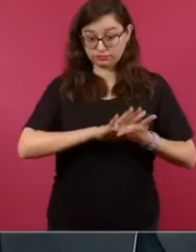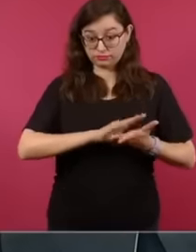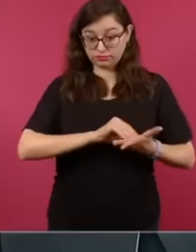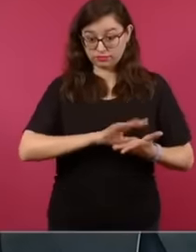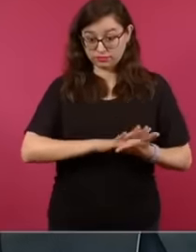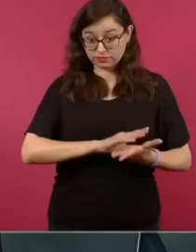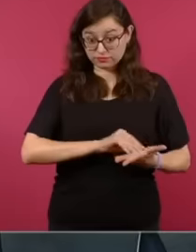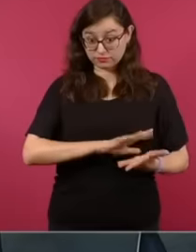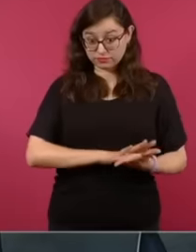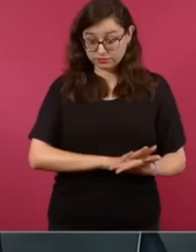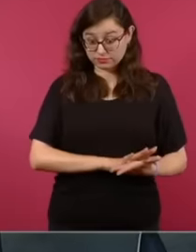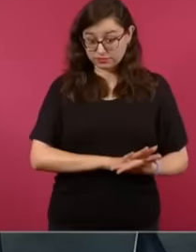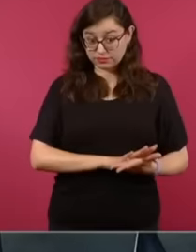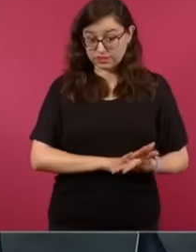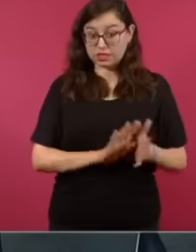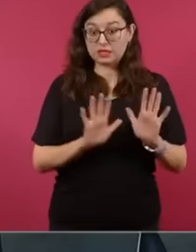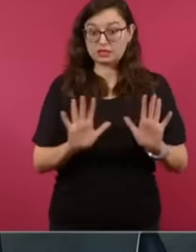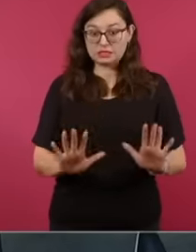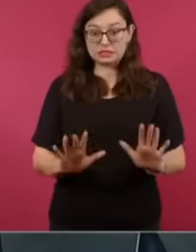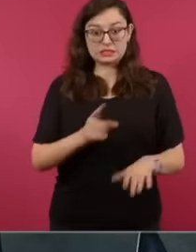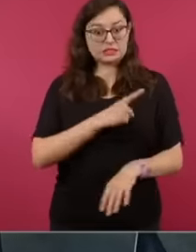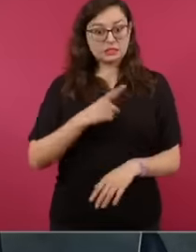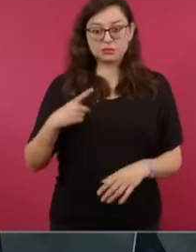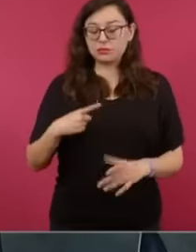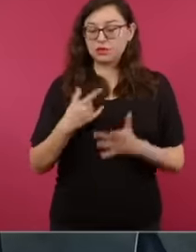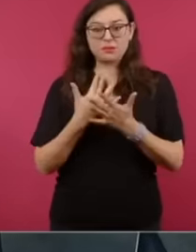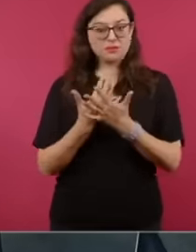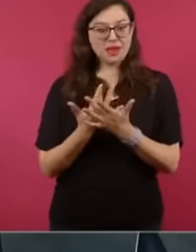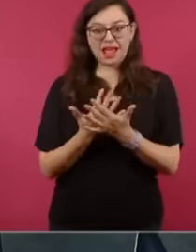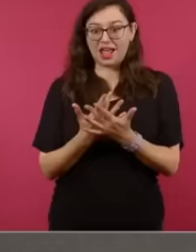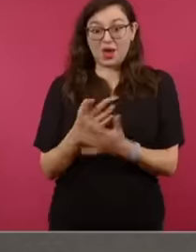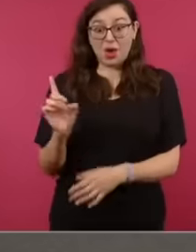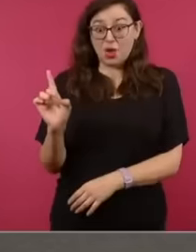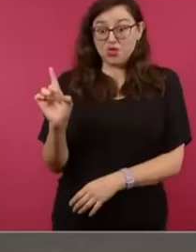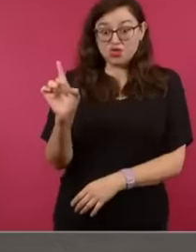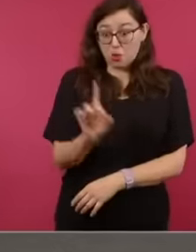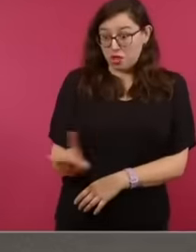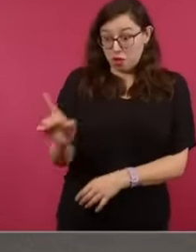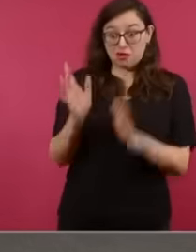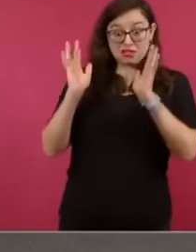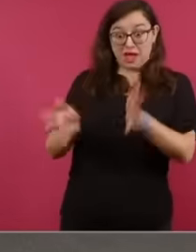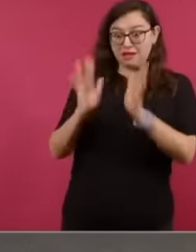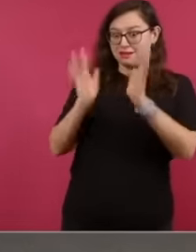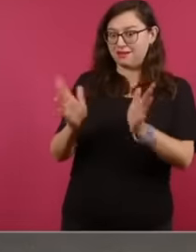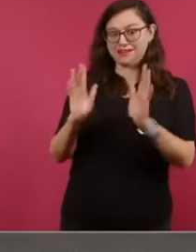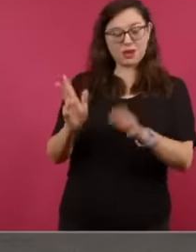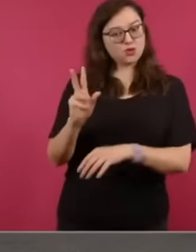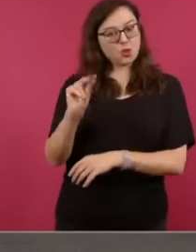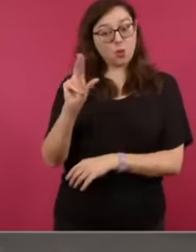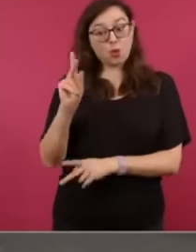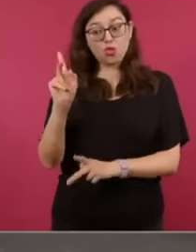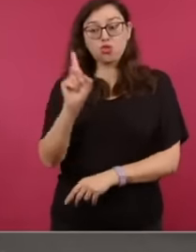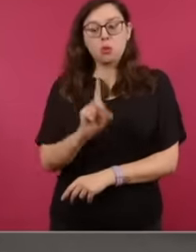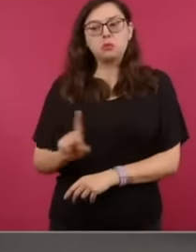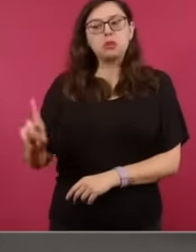y hay que esperar todo el procedimiento legal.